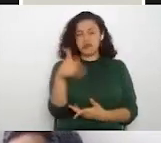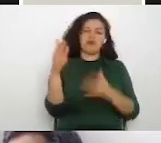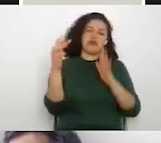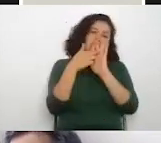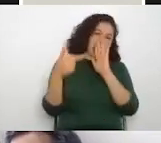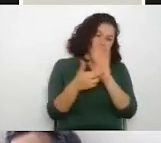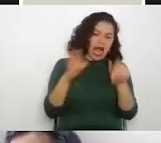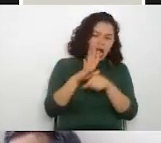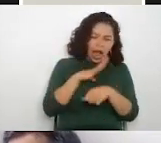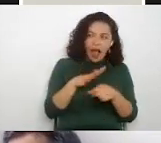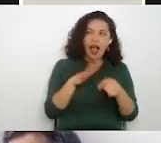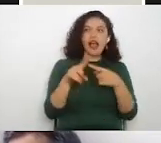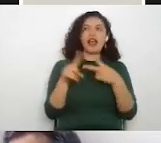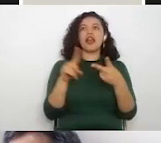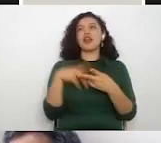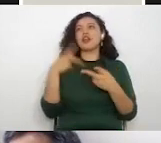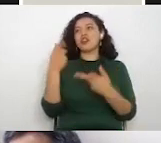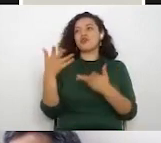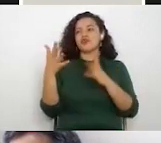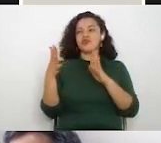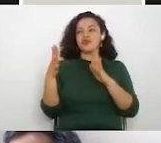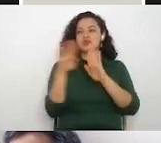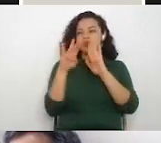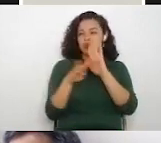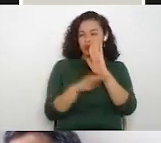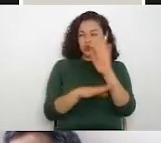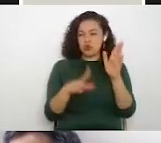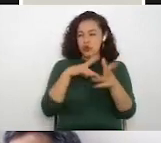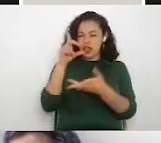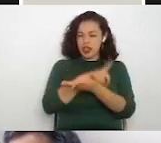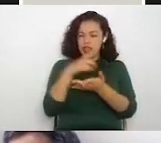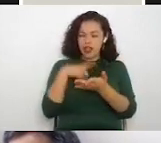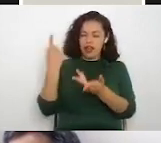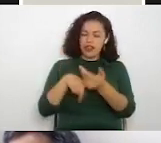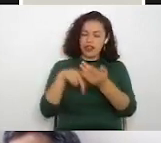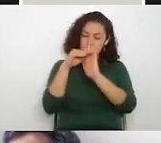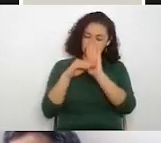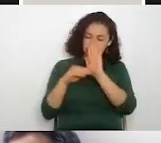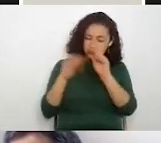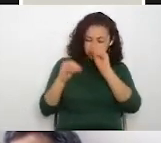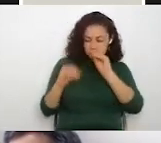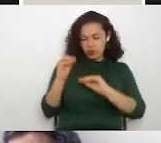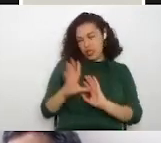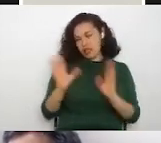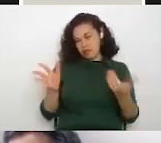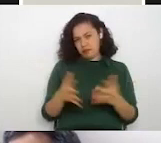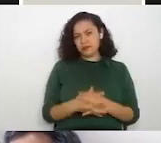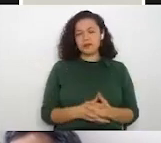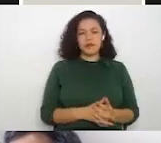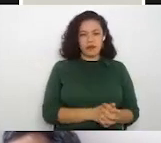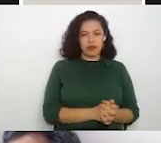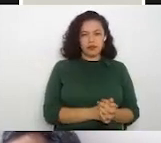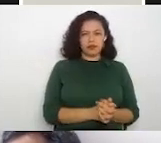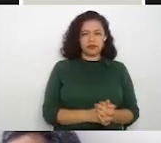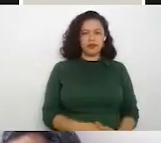hacer, cuáles son las cláusulas, ¿no? que se deben de contener, etcétera. Pero bueno, así sería. Aquí